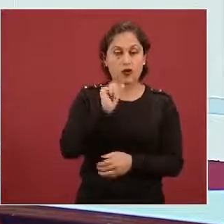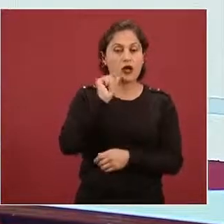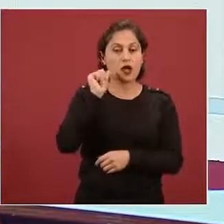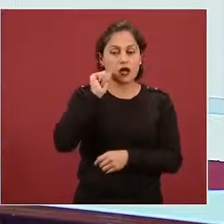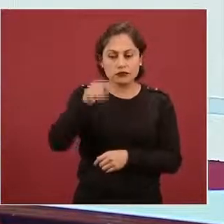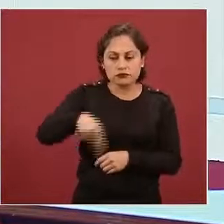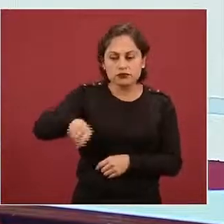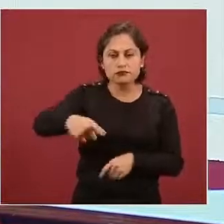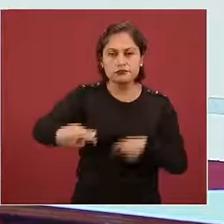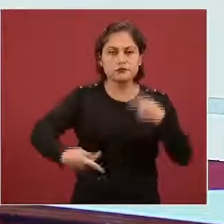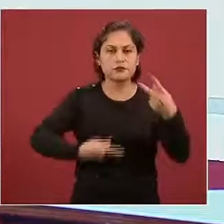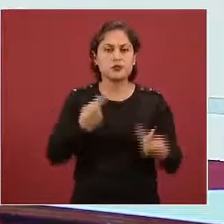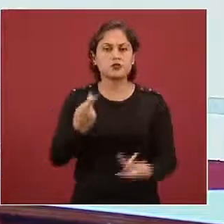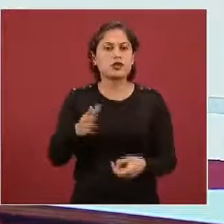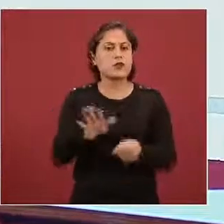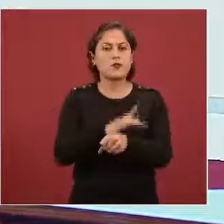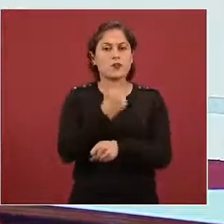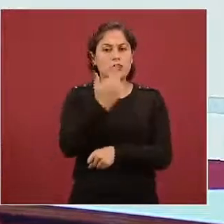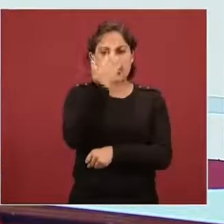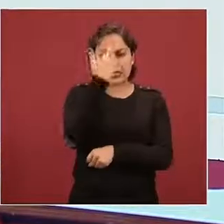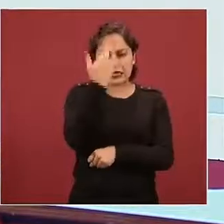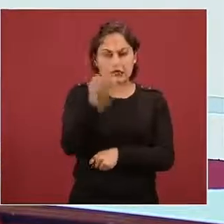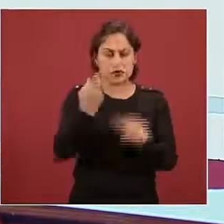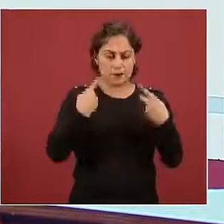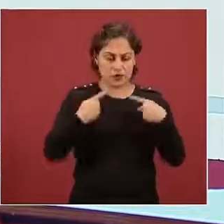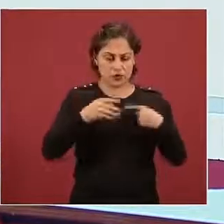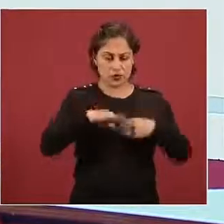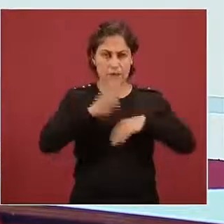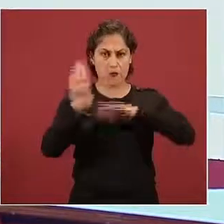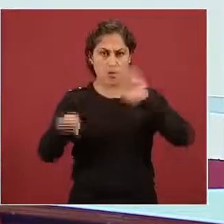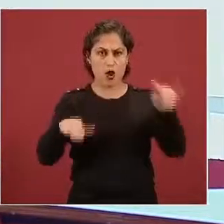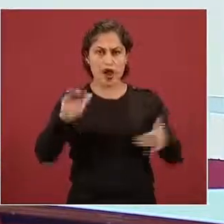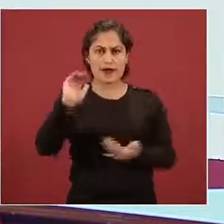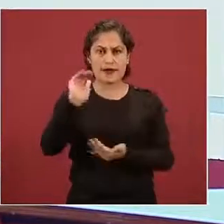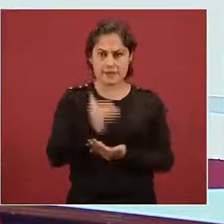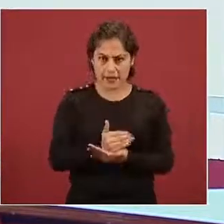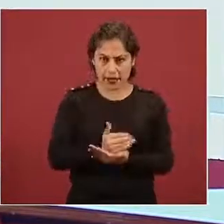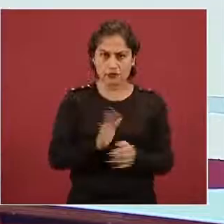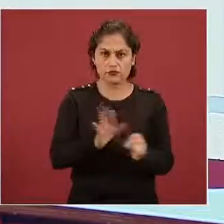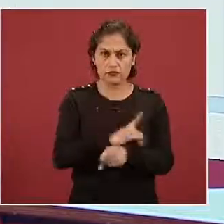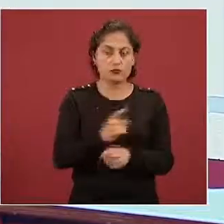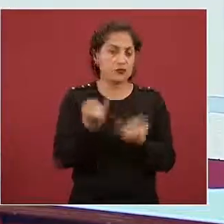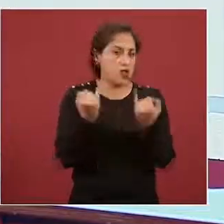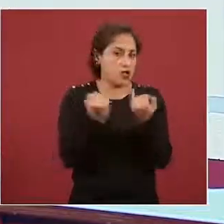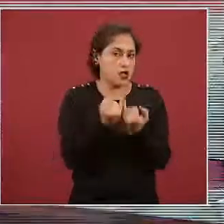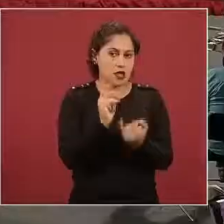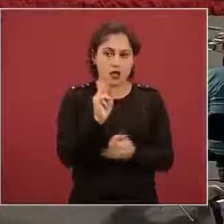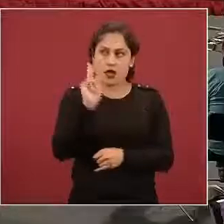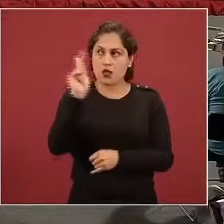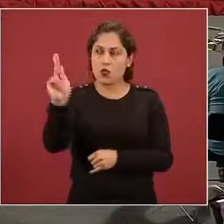la mortalidad y lo que está ocurriendo también en Europa, en donde, aunque están en